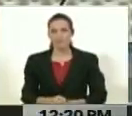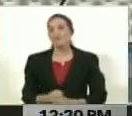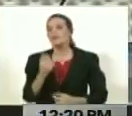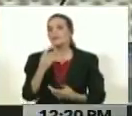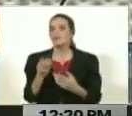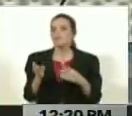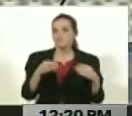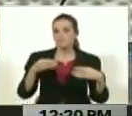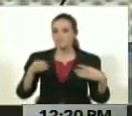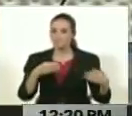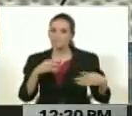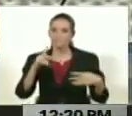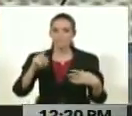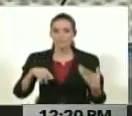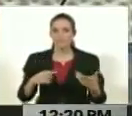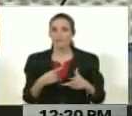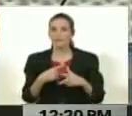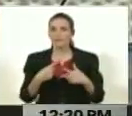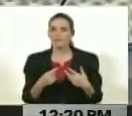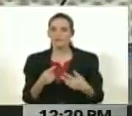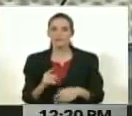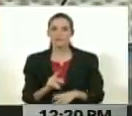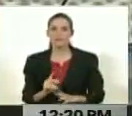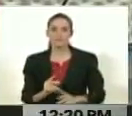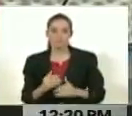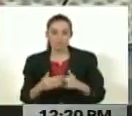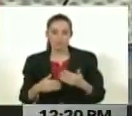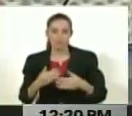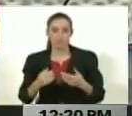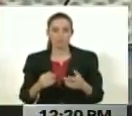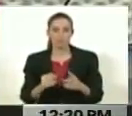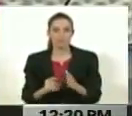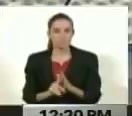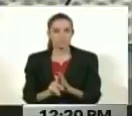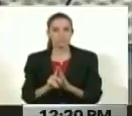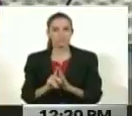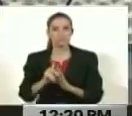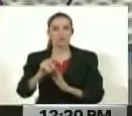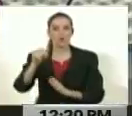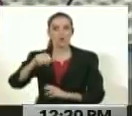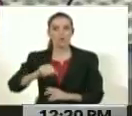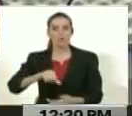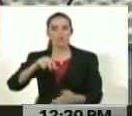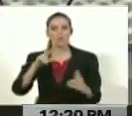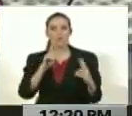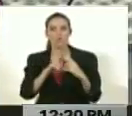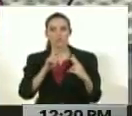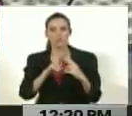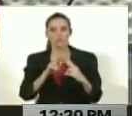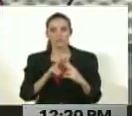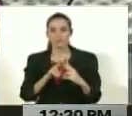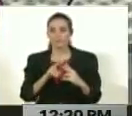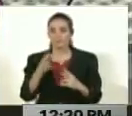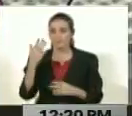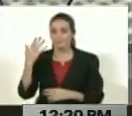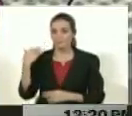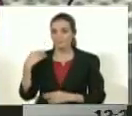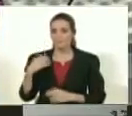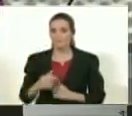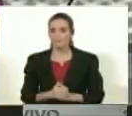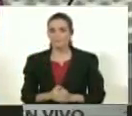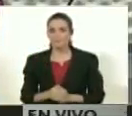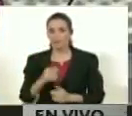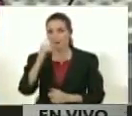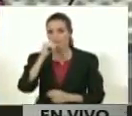flexibilidades. Así que de todo esto fue surgiendo lo que hoy conocemos y desde hace un tiempo, de